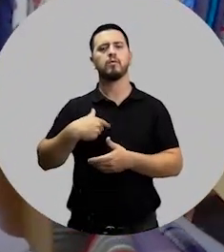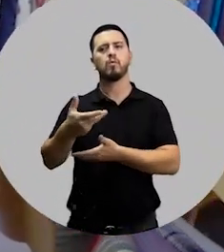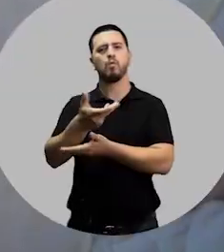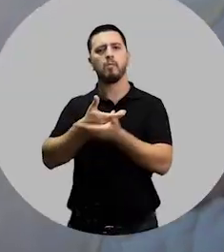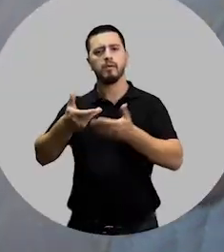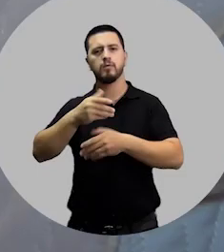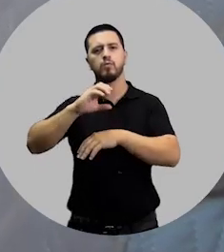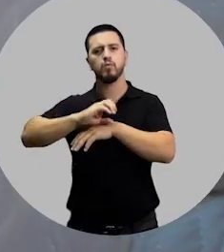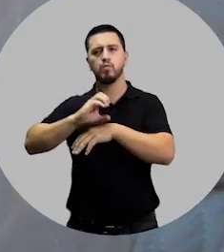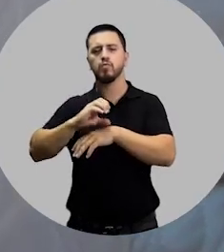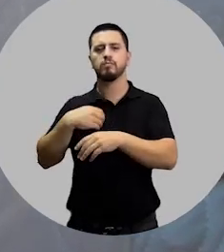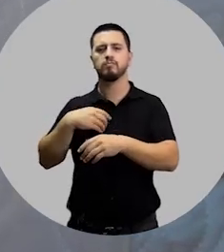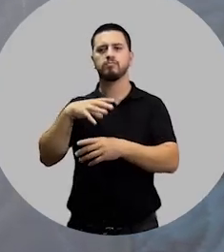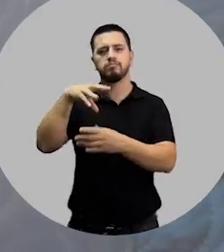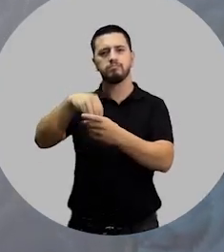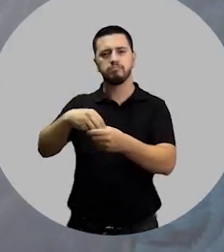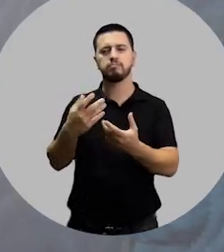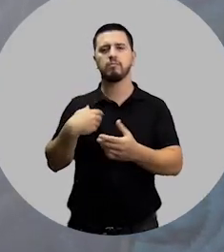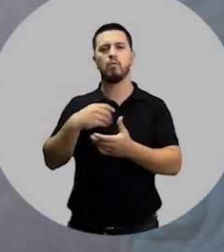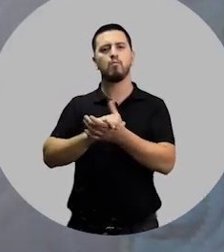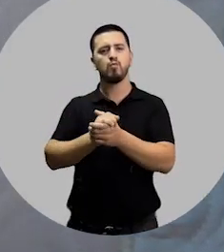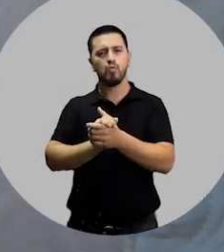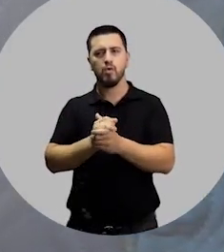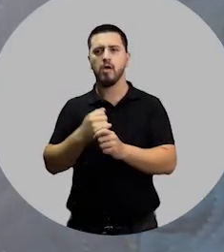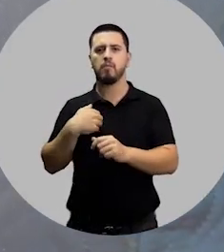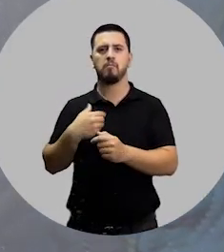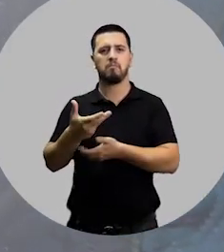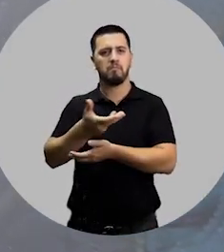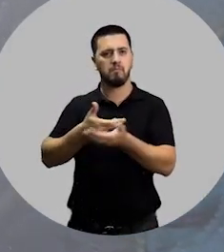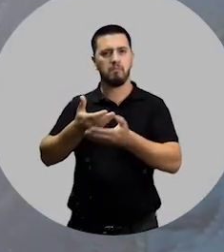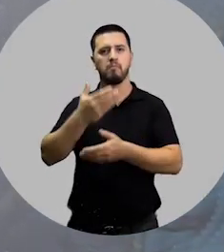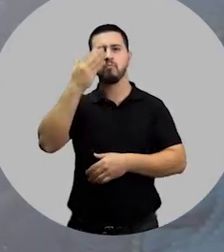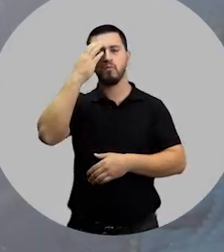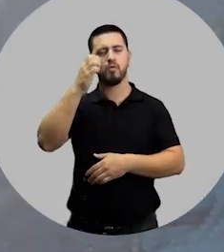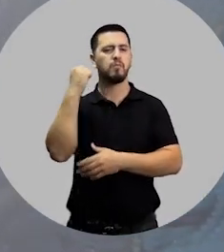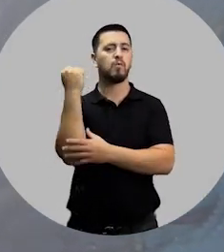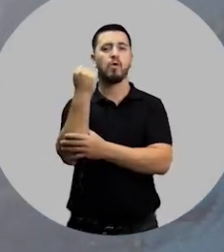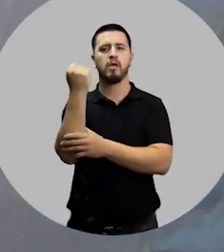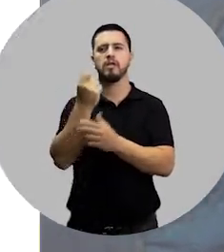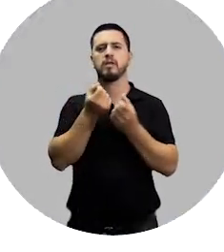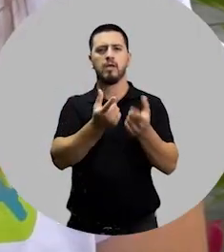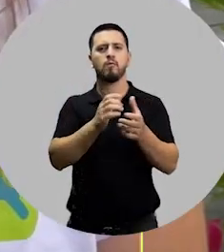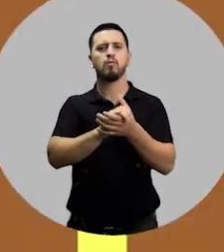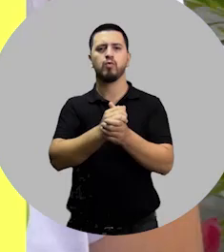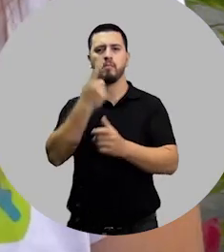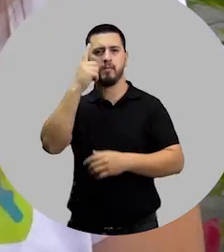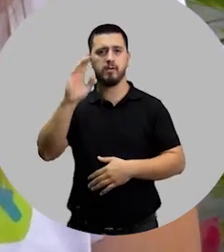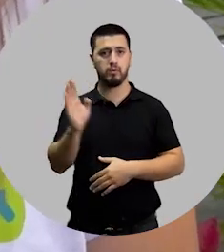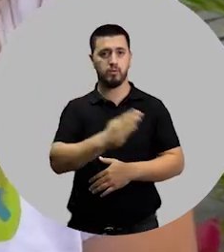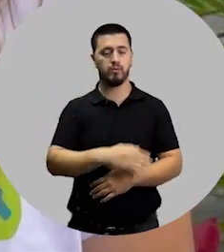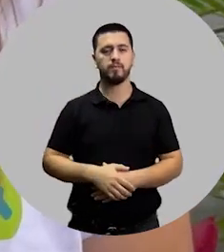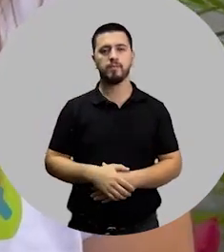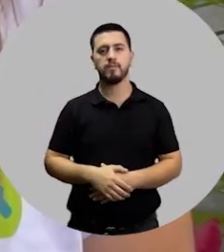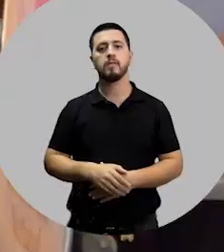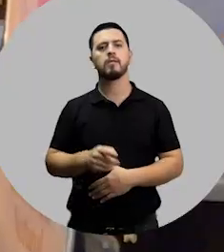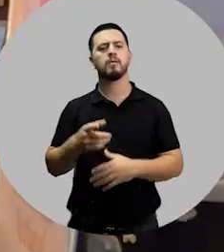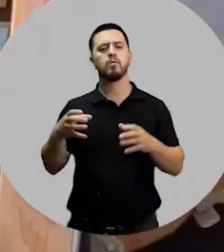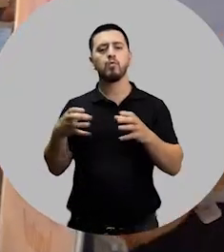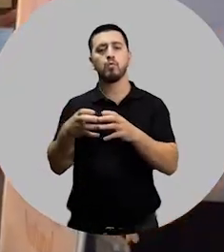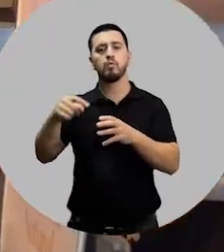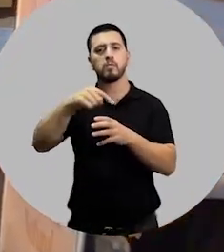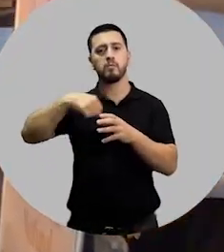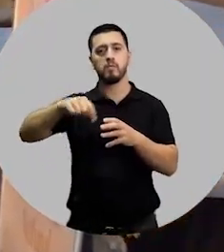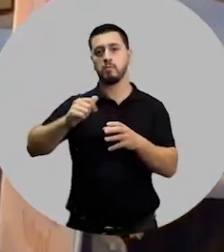cursos, compartimos las oportunidades, porque pienso que el sol brilla para todos, ¿verdad? Y es un grupo de gente,